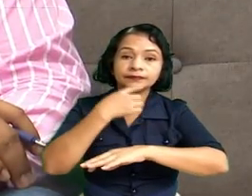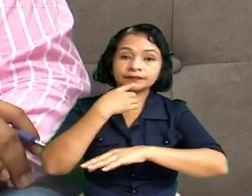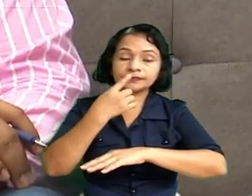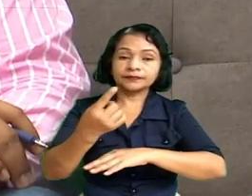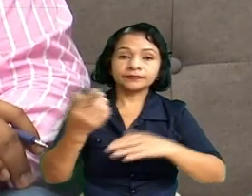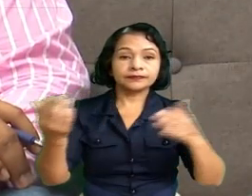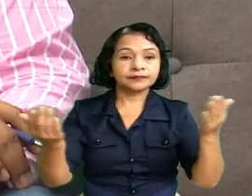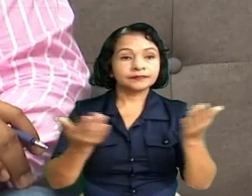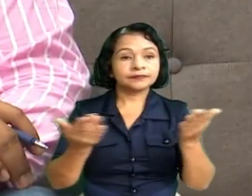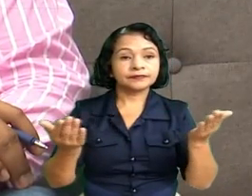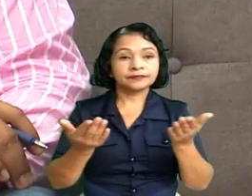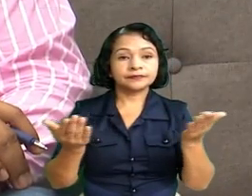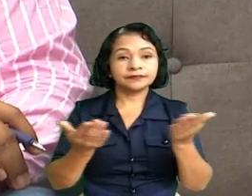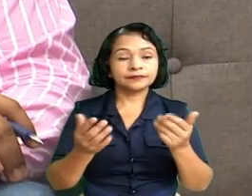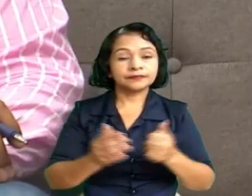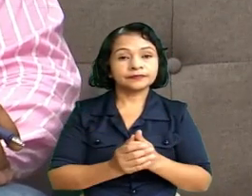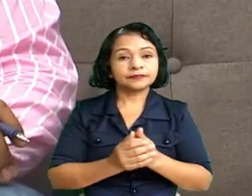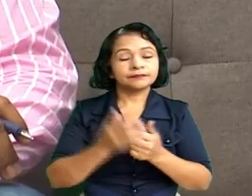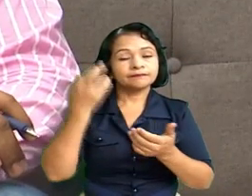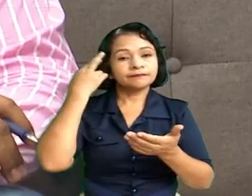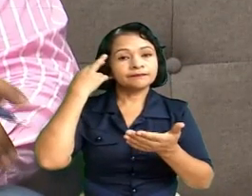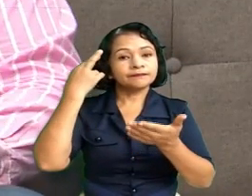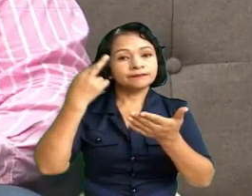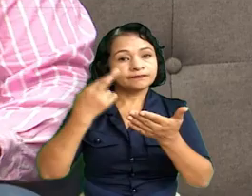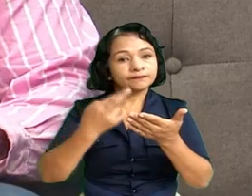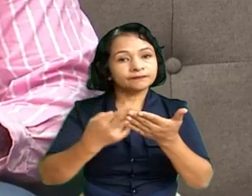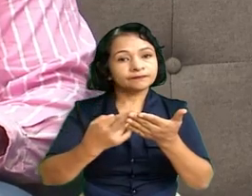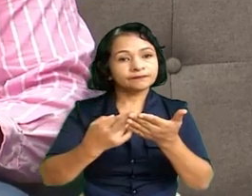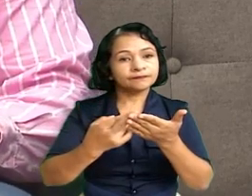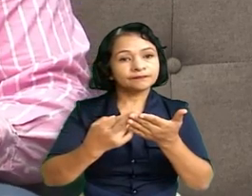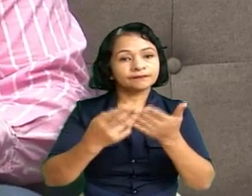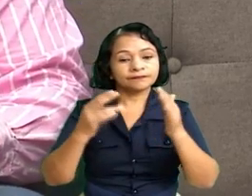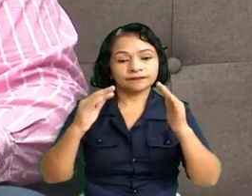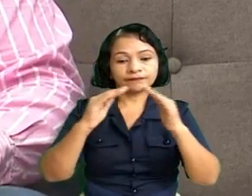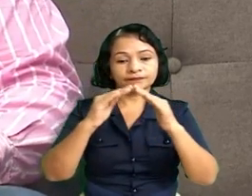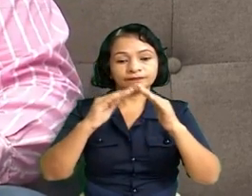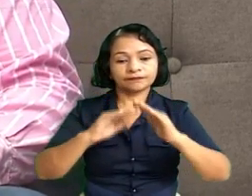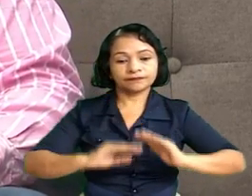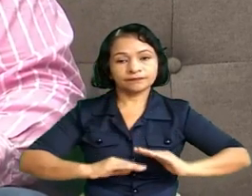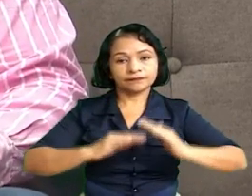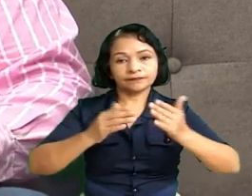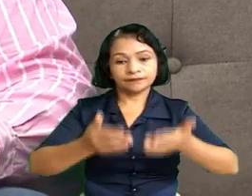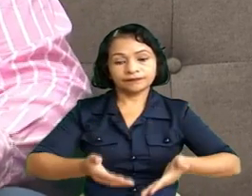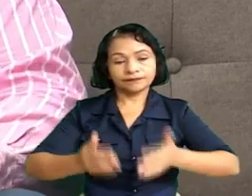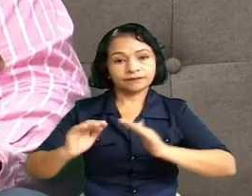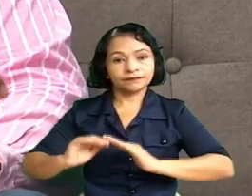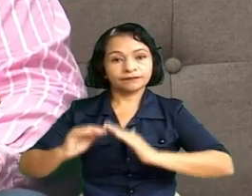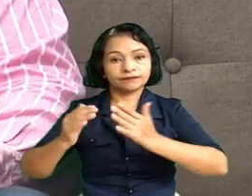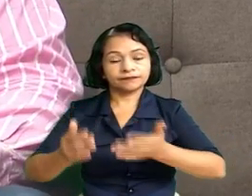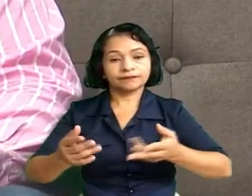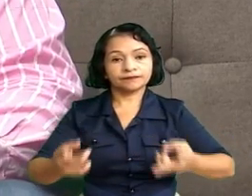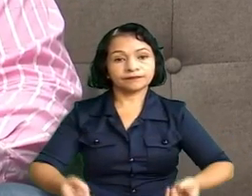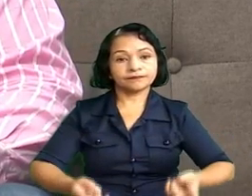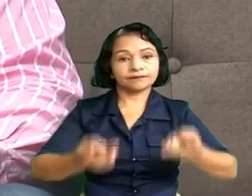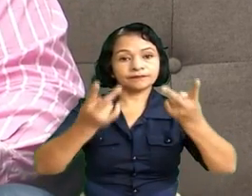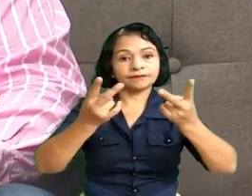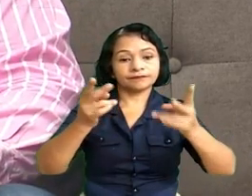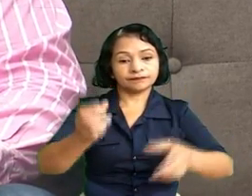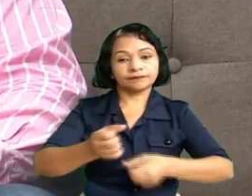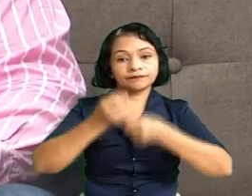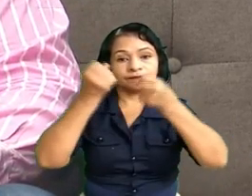poquito cómo recordamos a Blanquita, con casas maternas precisamente, que salvan vidas de mujeres, y